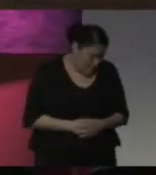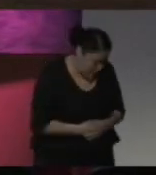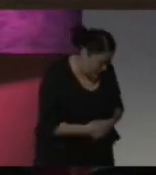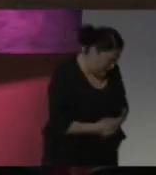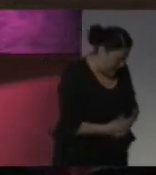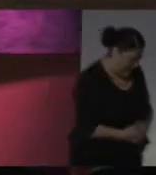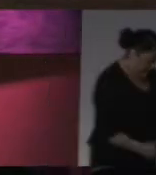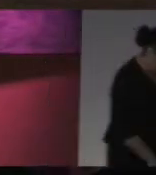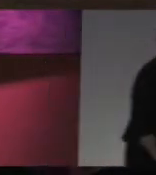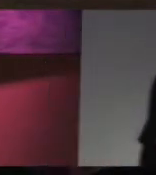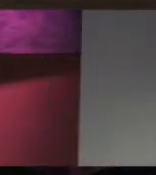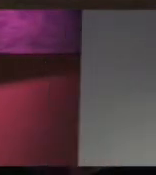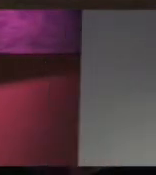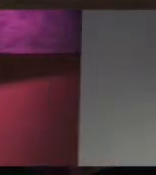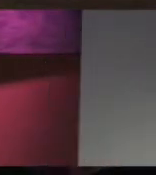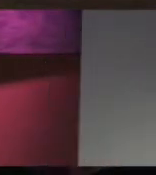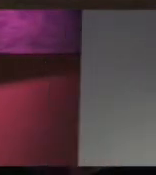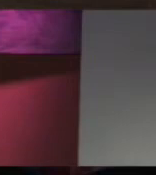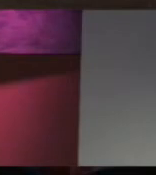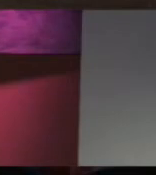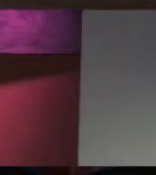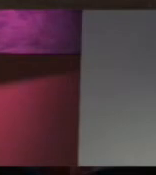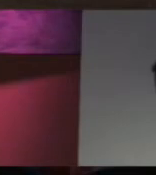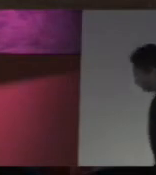También pienso en